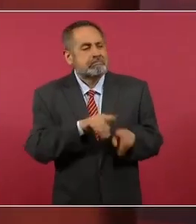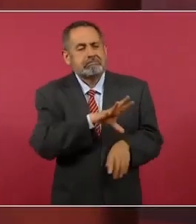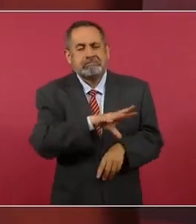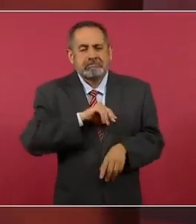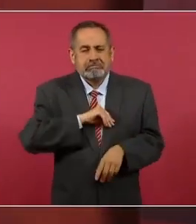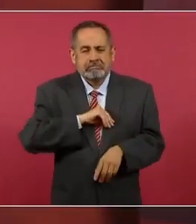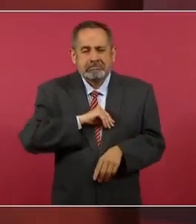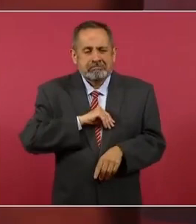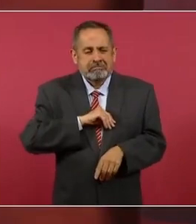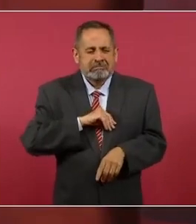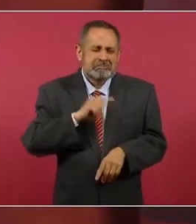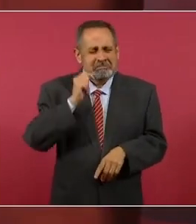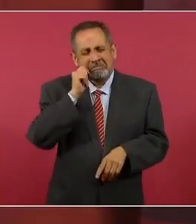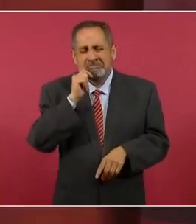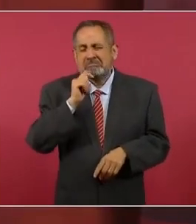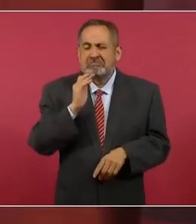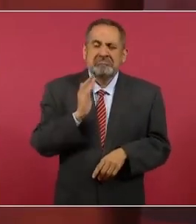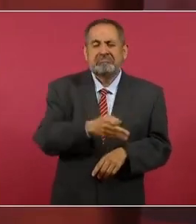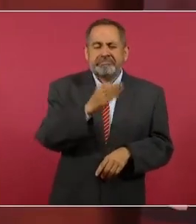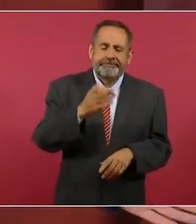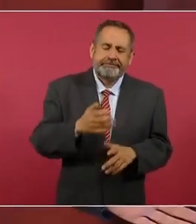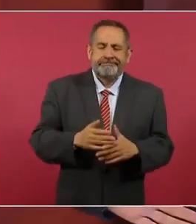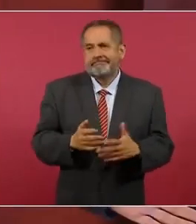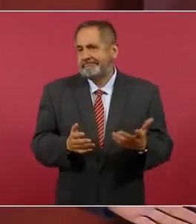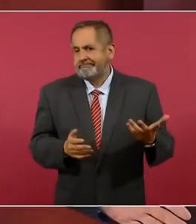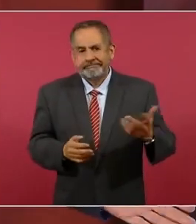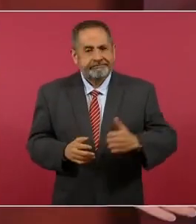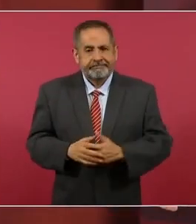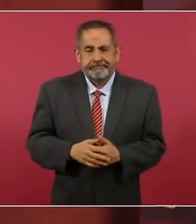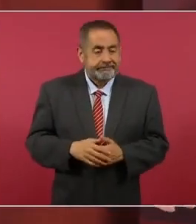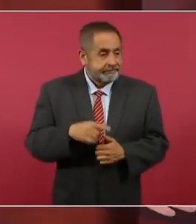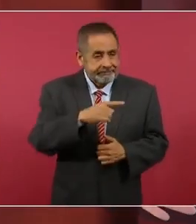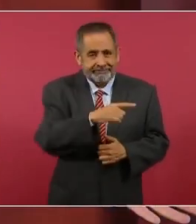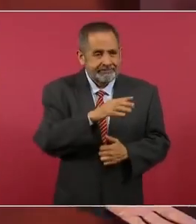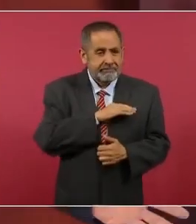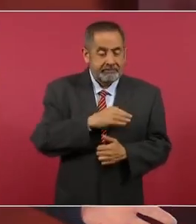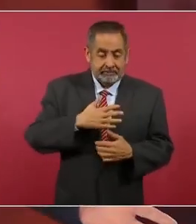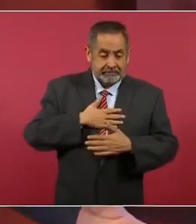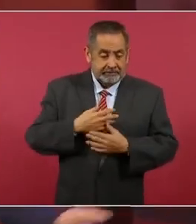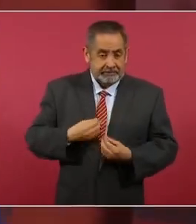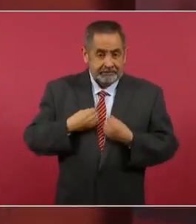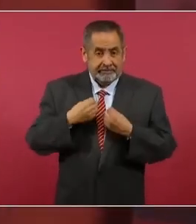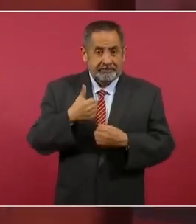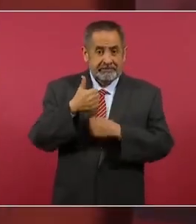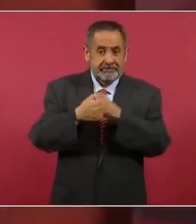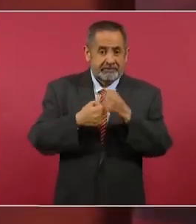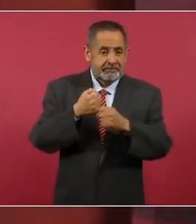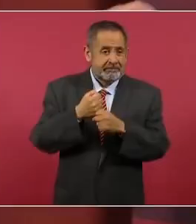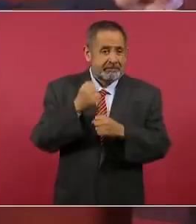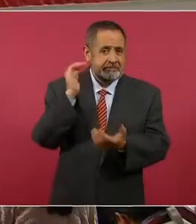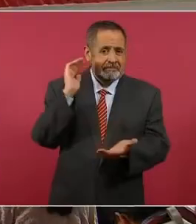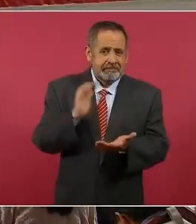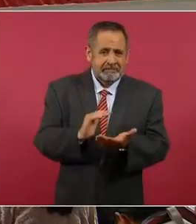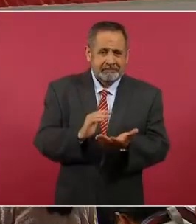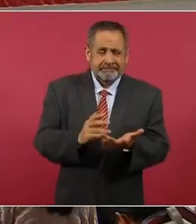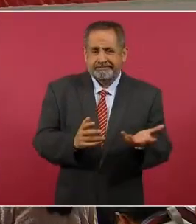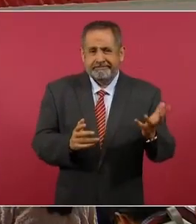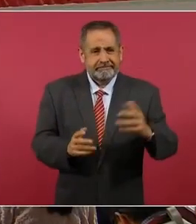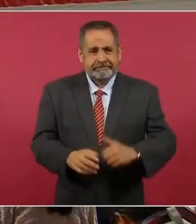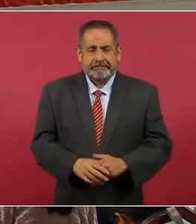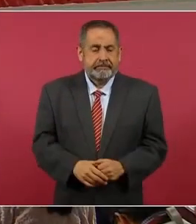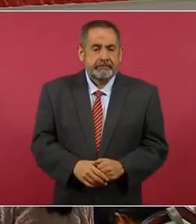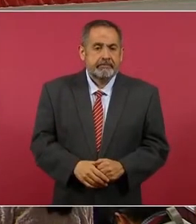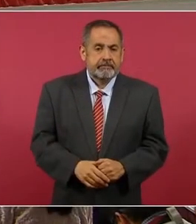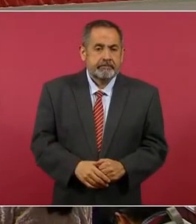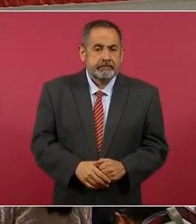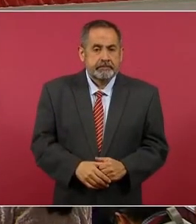estímulo para inducir la adicción. Esto puede reducir hasta en 6 años la edad de inicio del consumo de estas drogas. Por